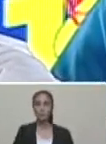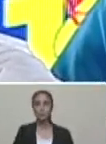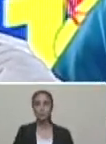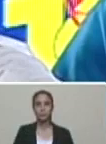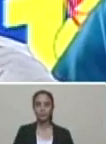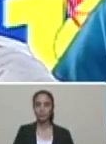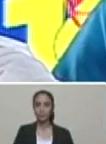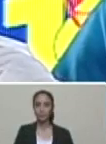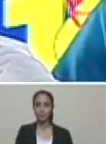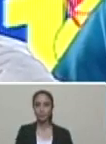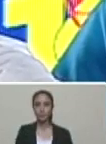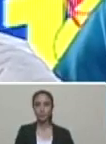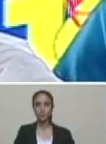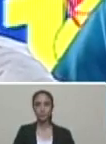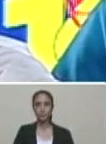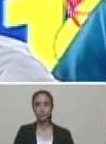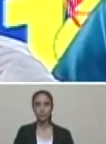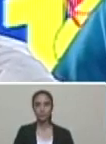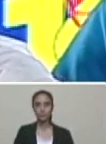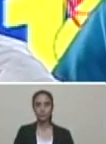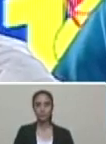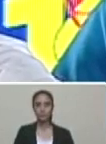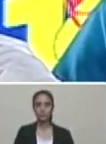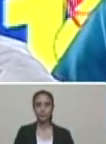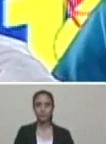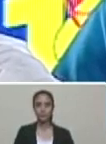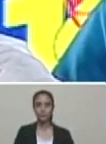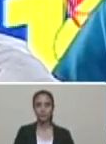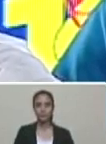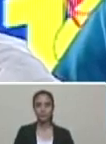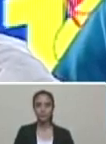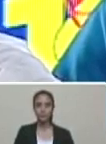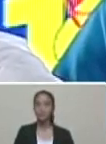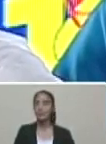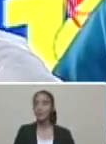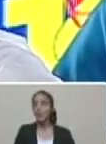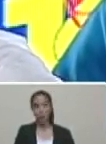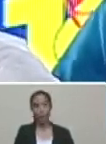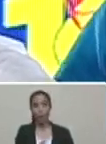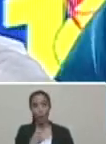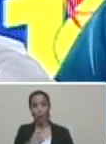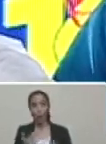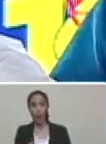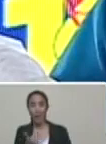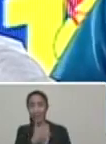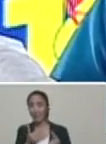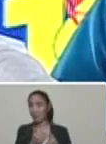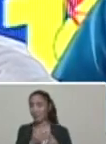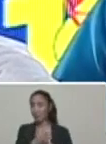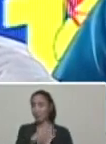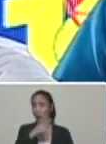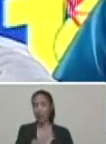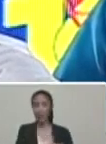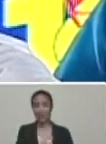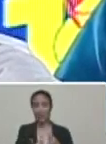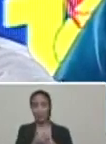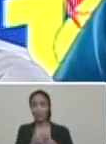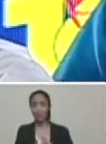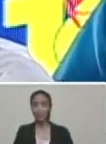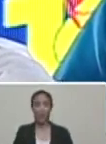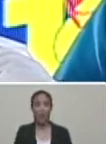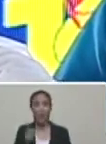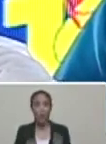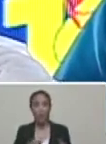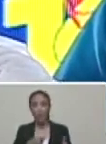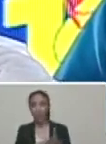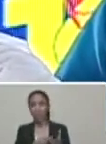milagro y además decirles que hoy frente a las amenazas y los intentos de